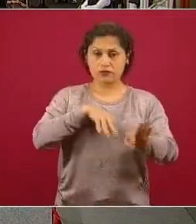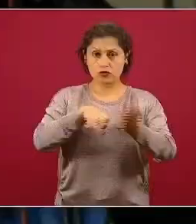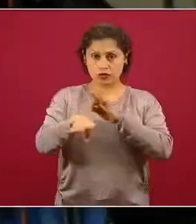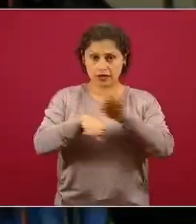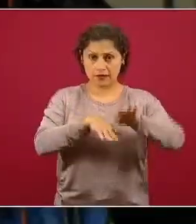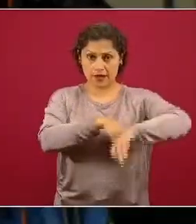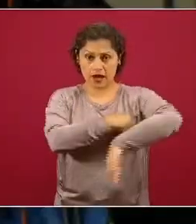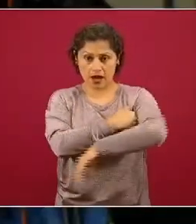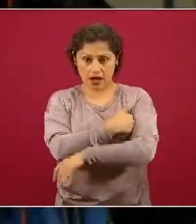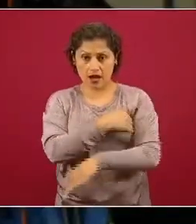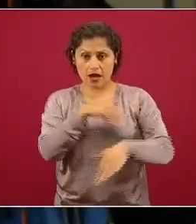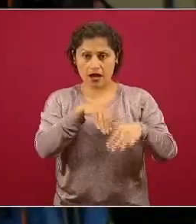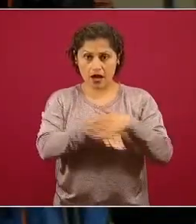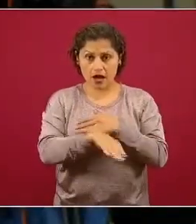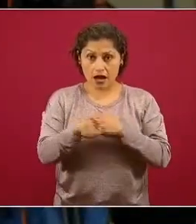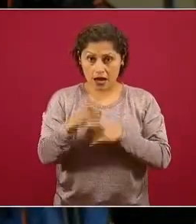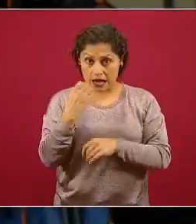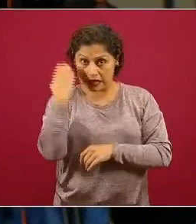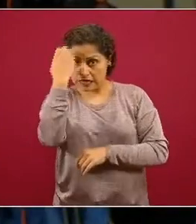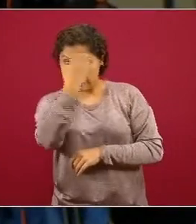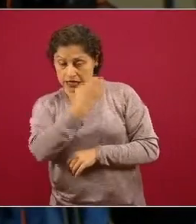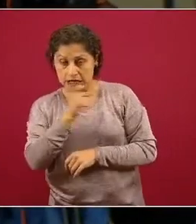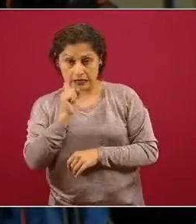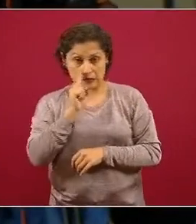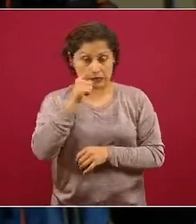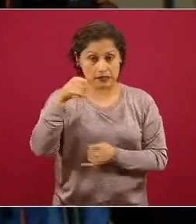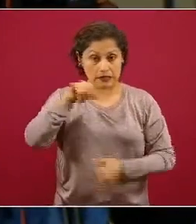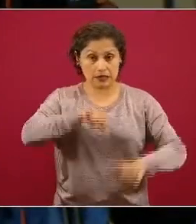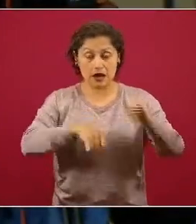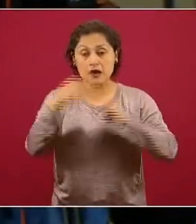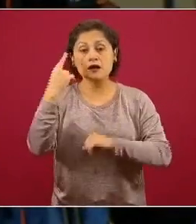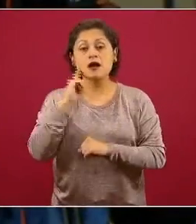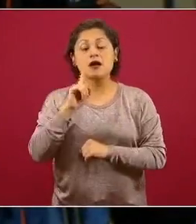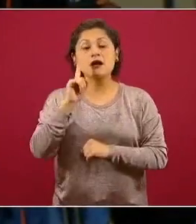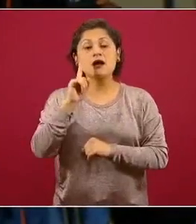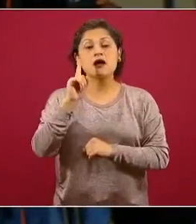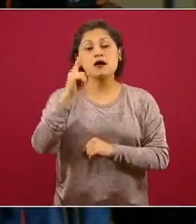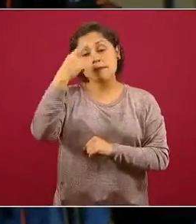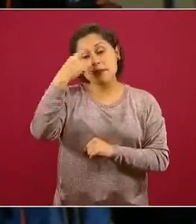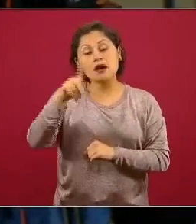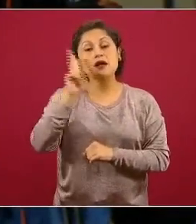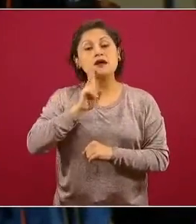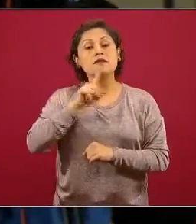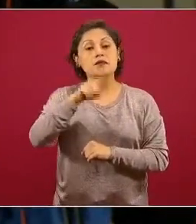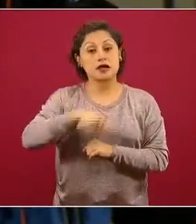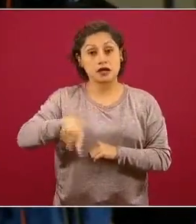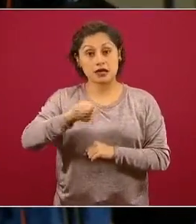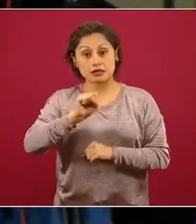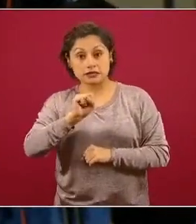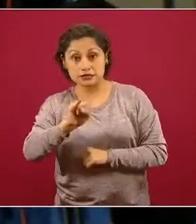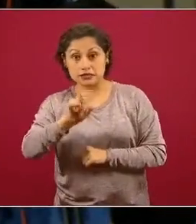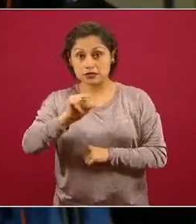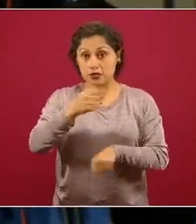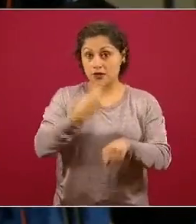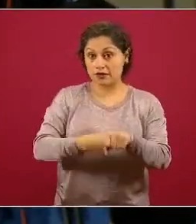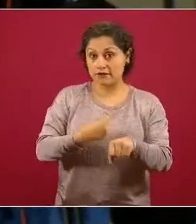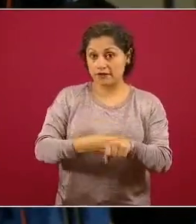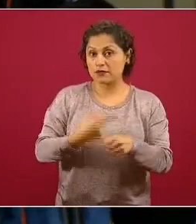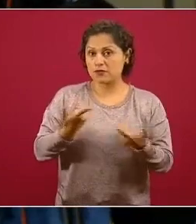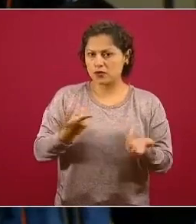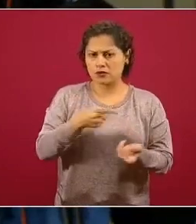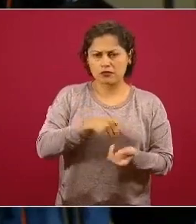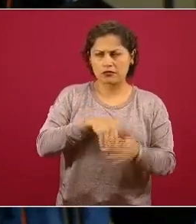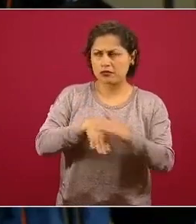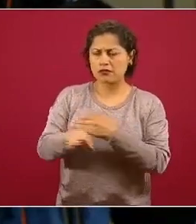determinar si son positivos y dar un seguimiento distinto a primer nivel, es decir, a nivel de